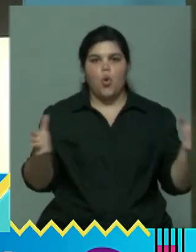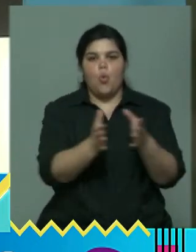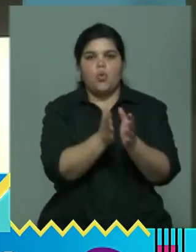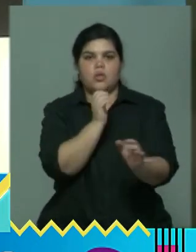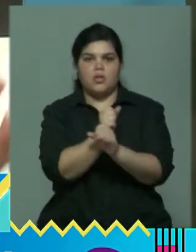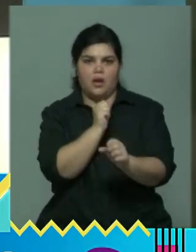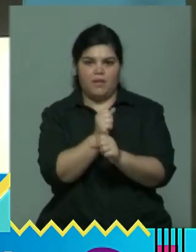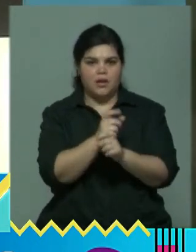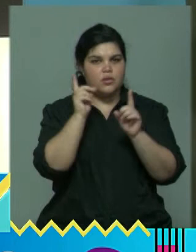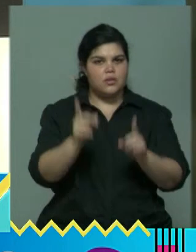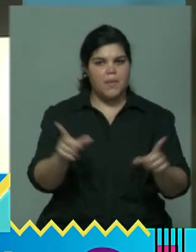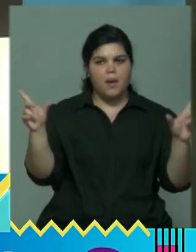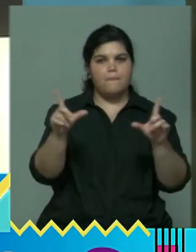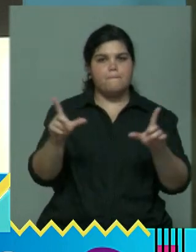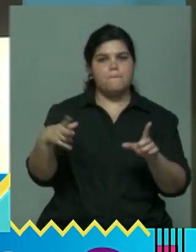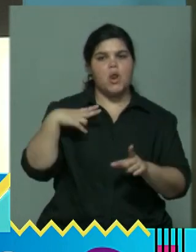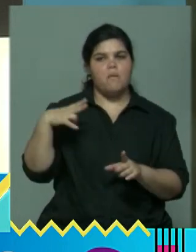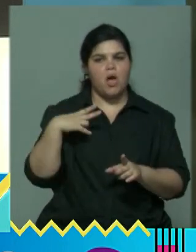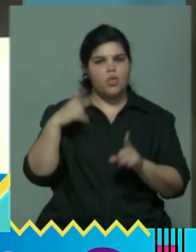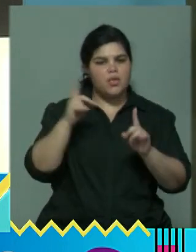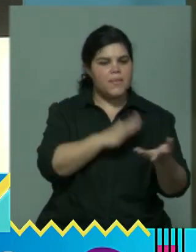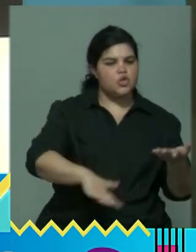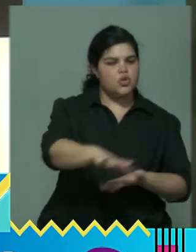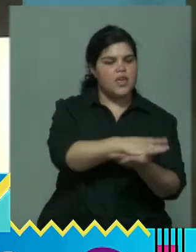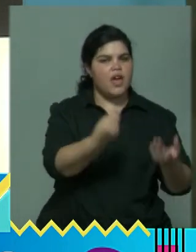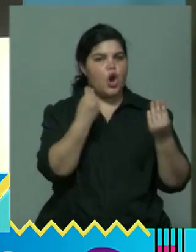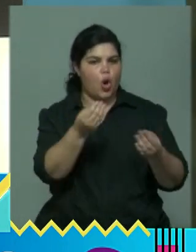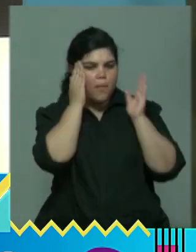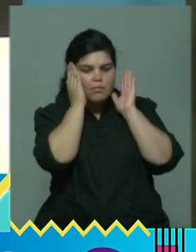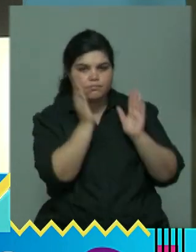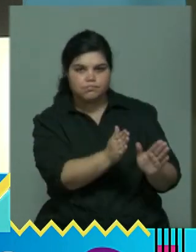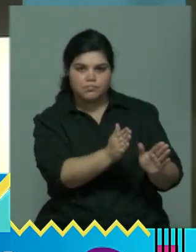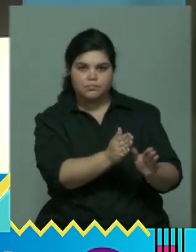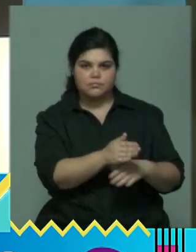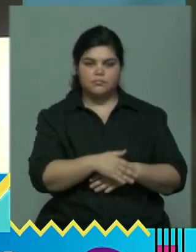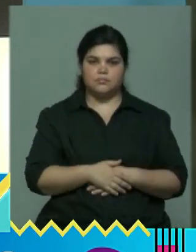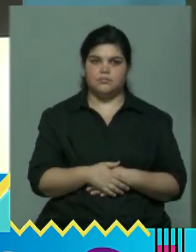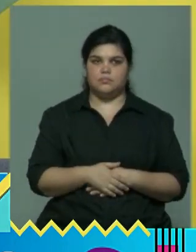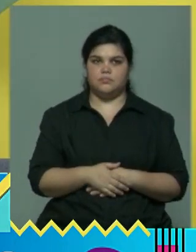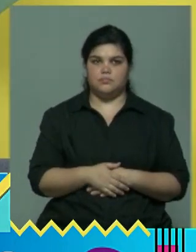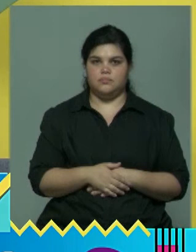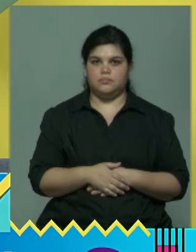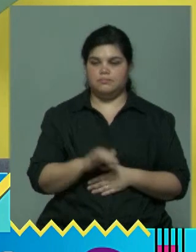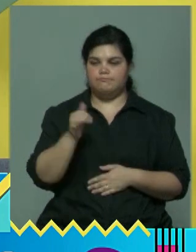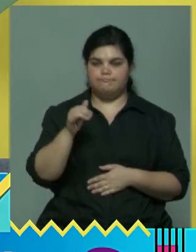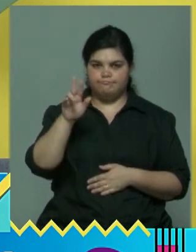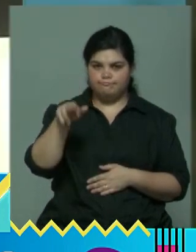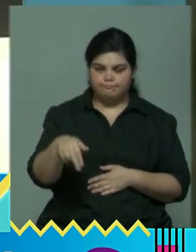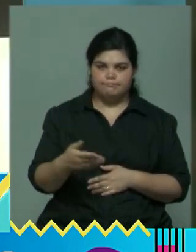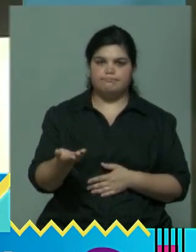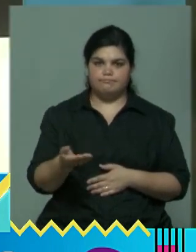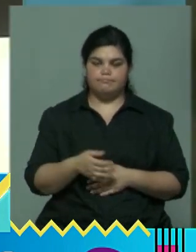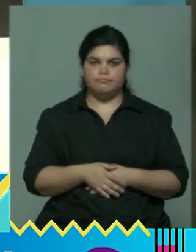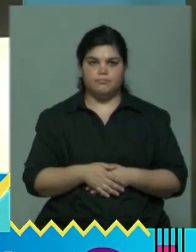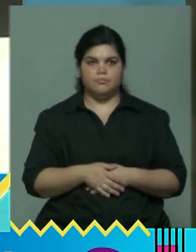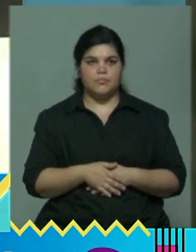estar al tanto de lo que va pasando en la sociedad, más allá de lo que vende, me parece, ¿no? Absolutamente, absolutamente. Bueno,